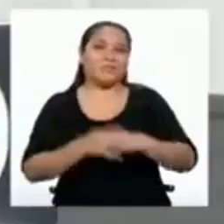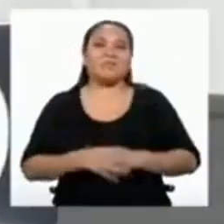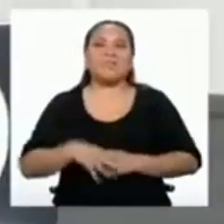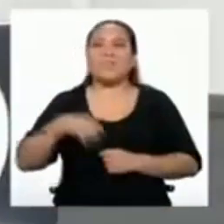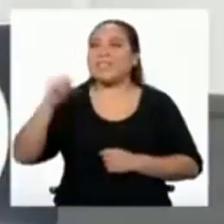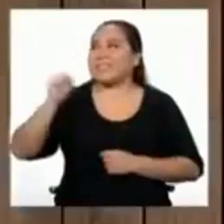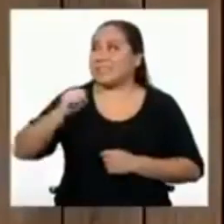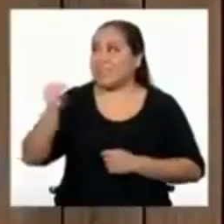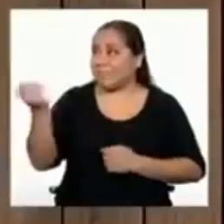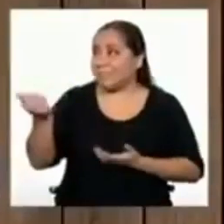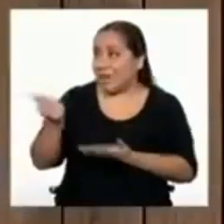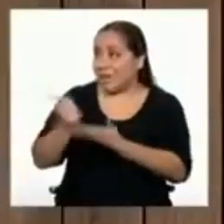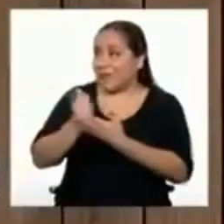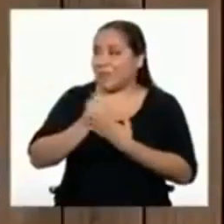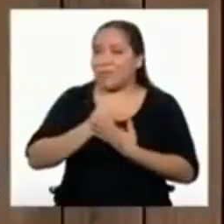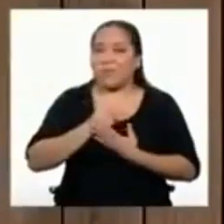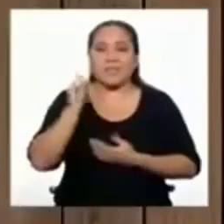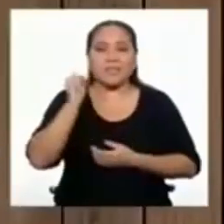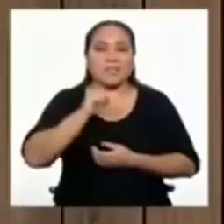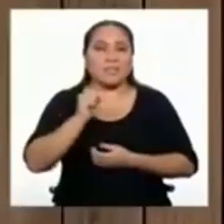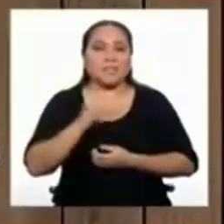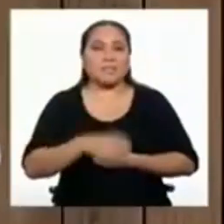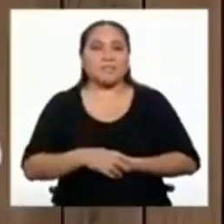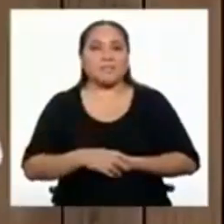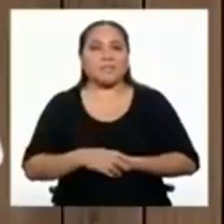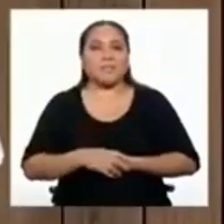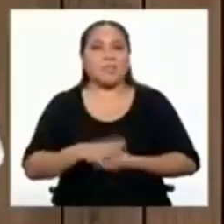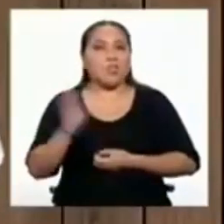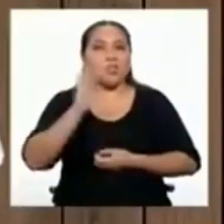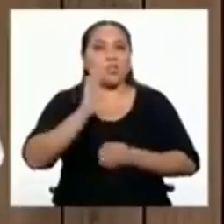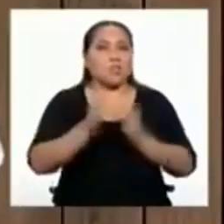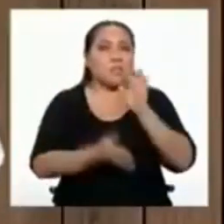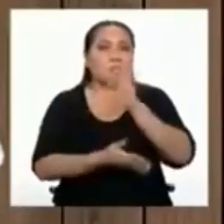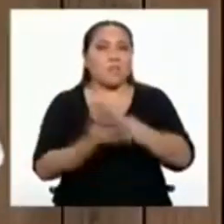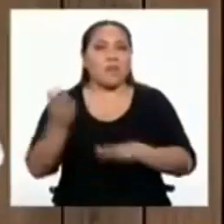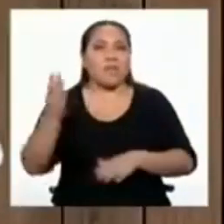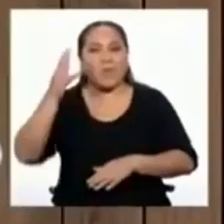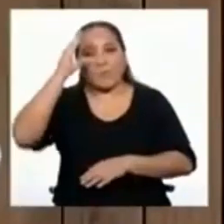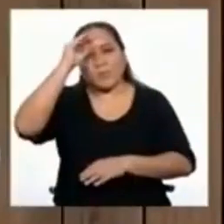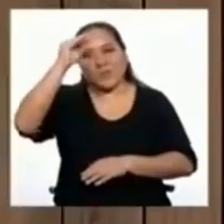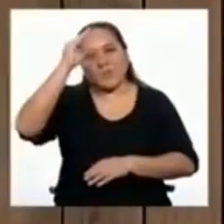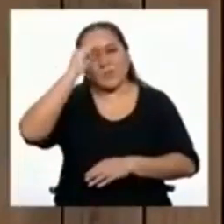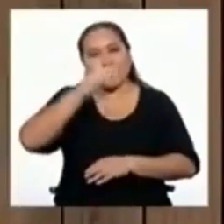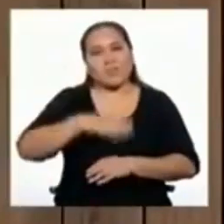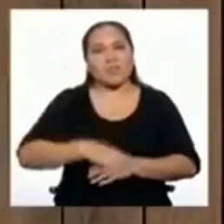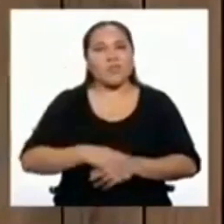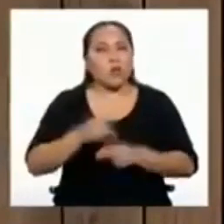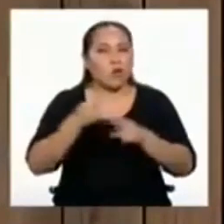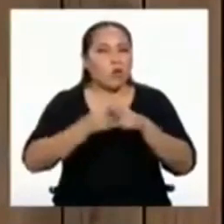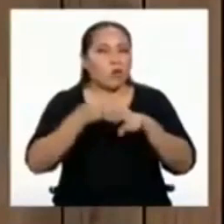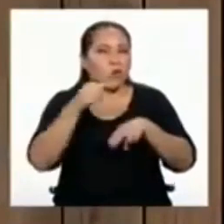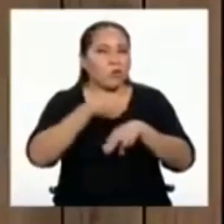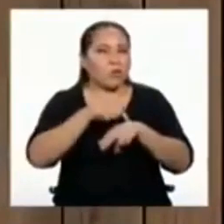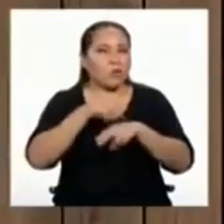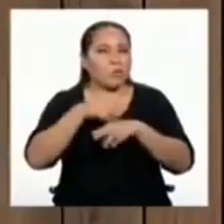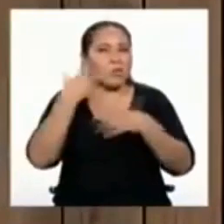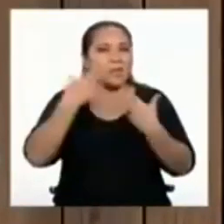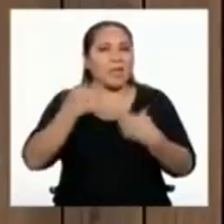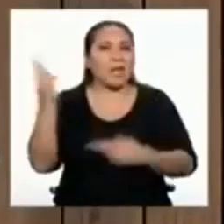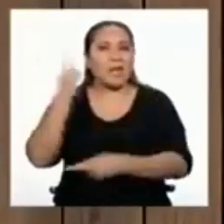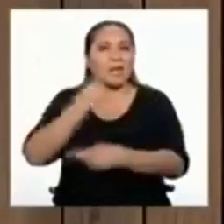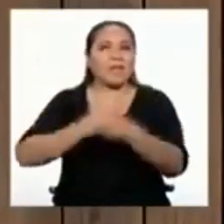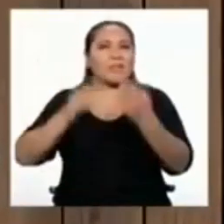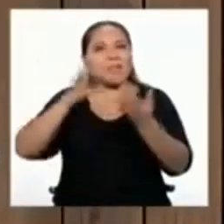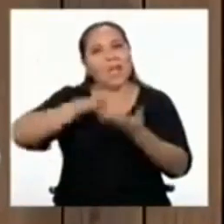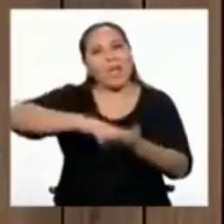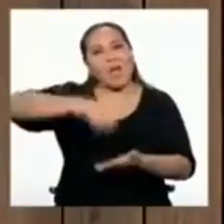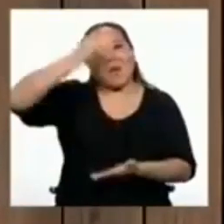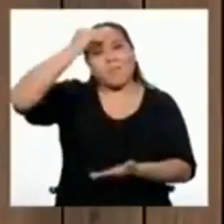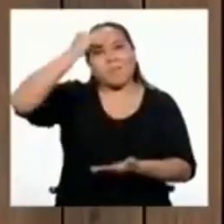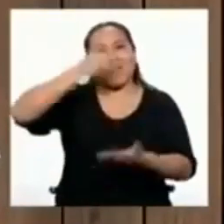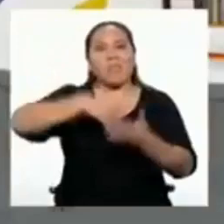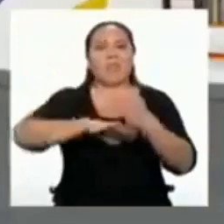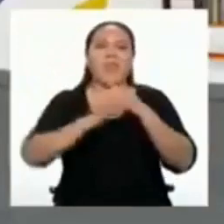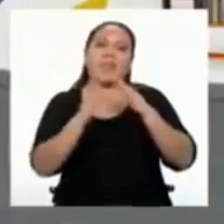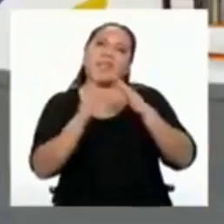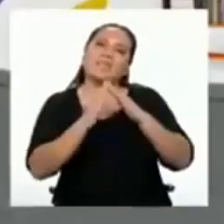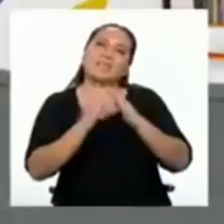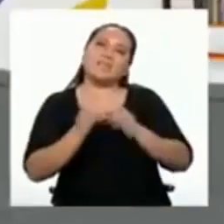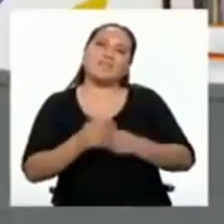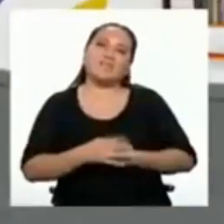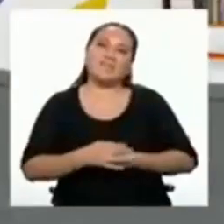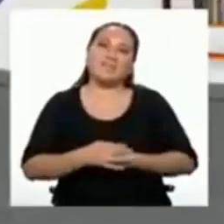Así es, ¿me ayuda? Por supuesto que sí. No se muevan, chicas y chicos, que en unos minutos regresamos con Aprende en